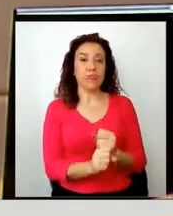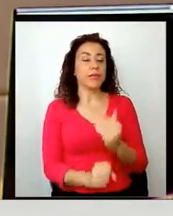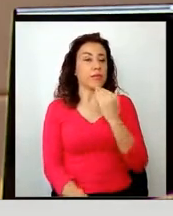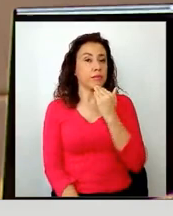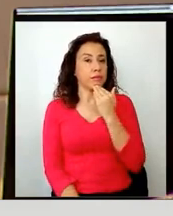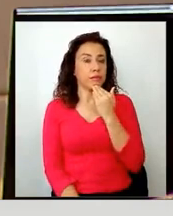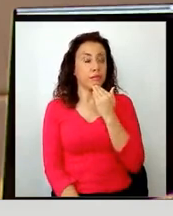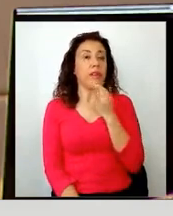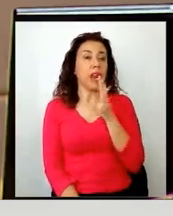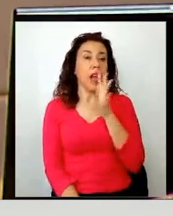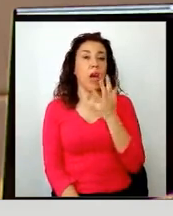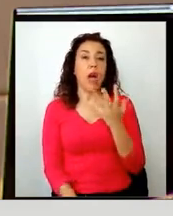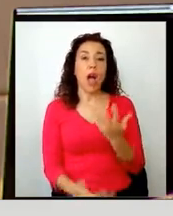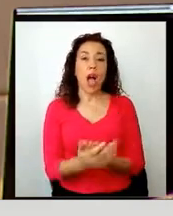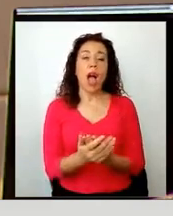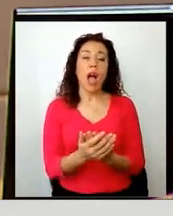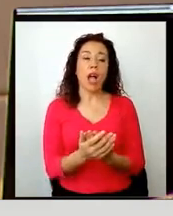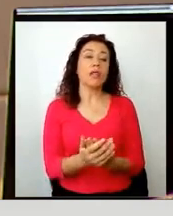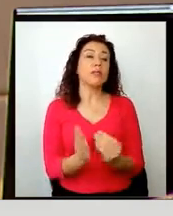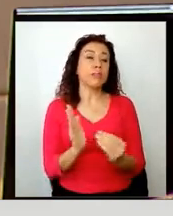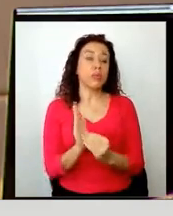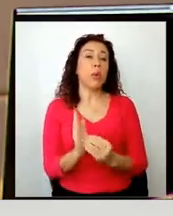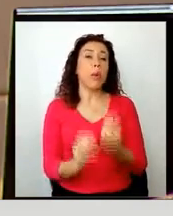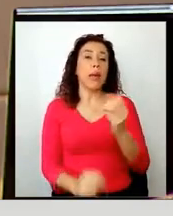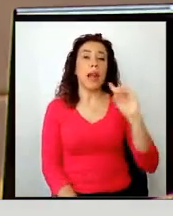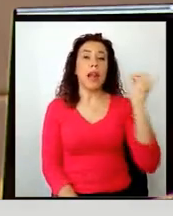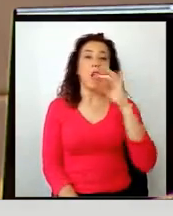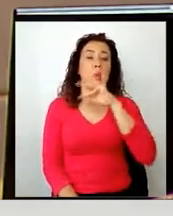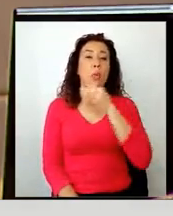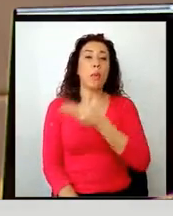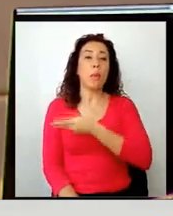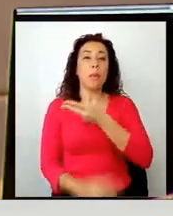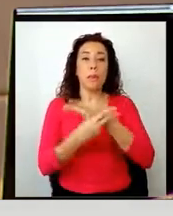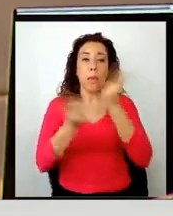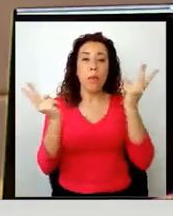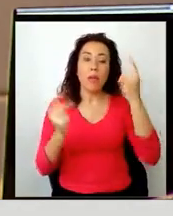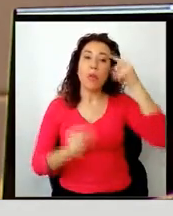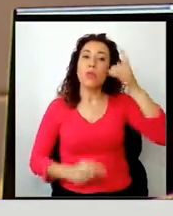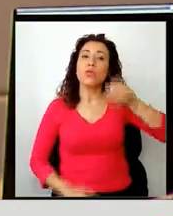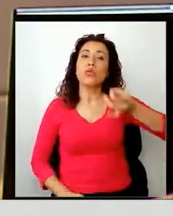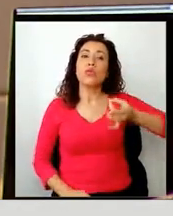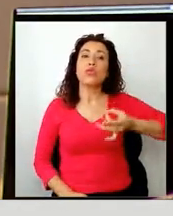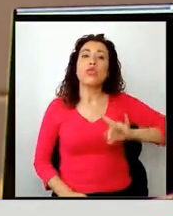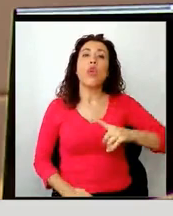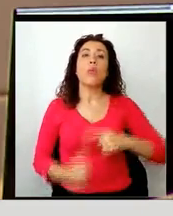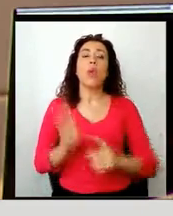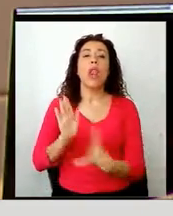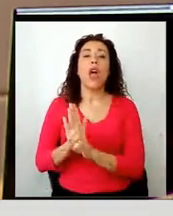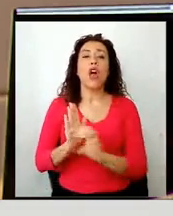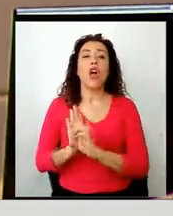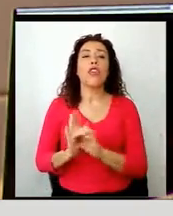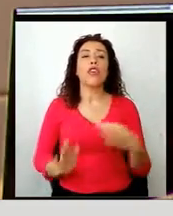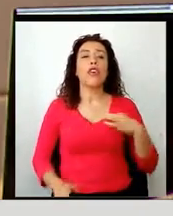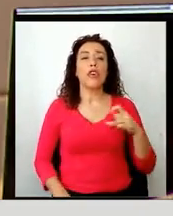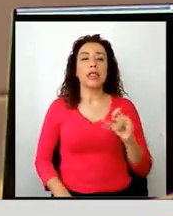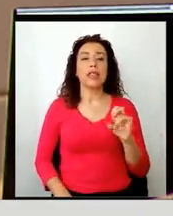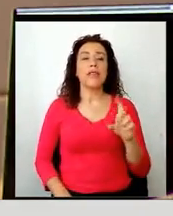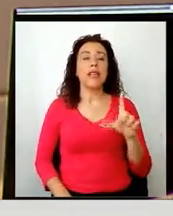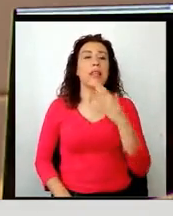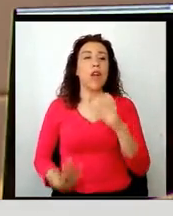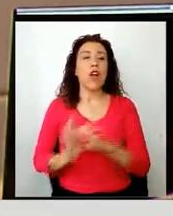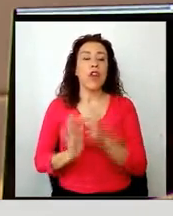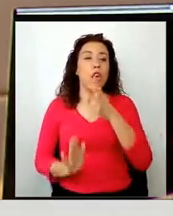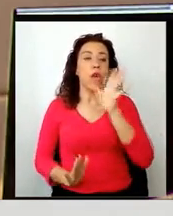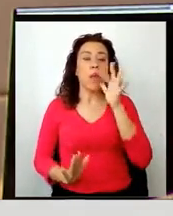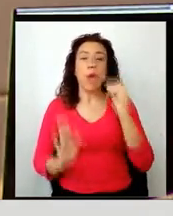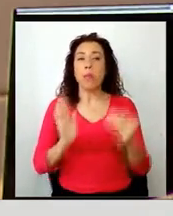tiene carácter de bien Nacional de uso público este reconocimiento solamente es a nivel legal código civil y código de agua sin tener consagración a